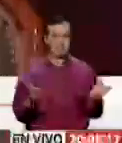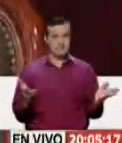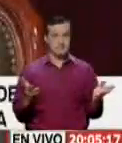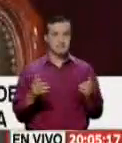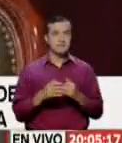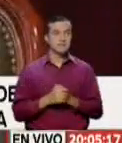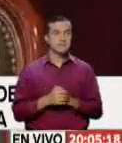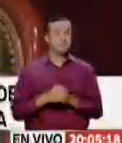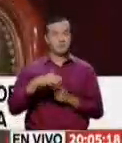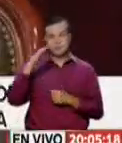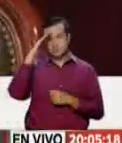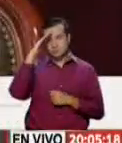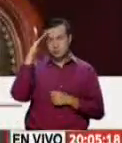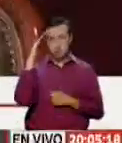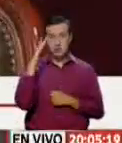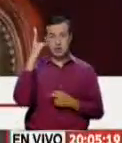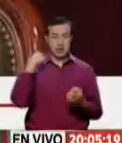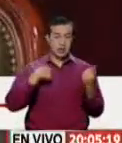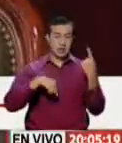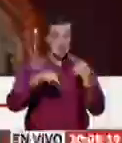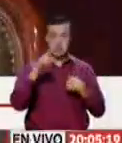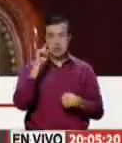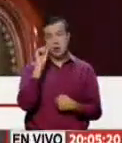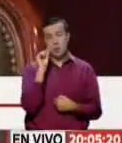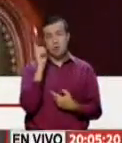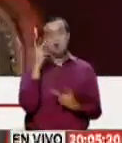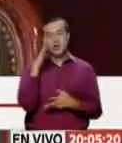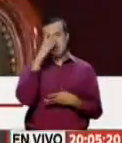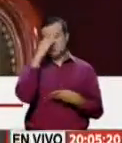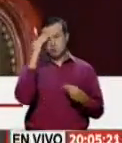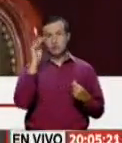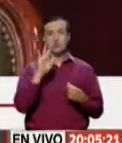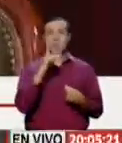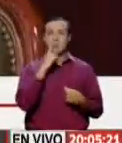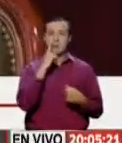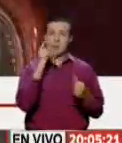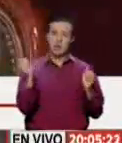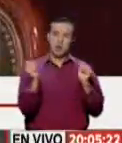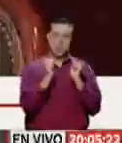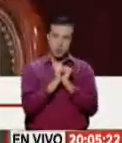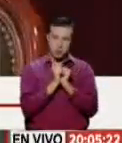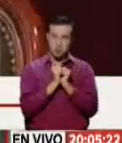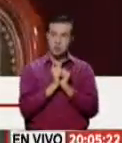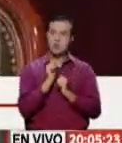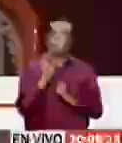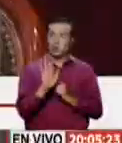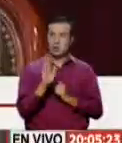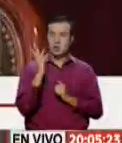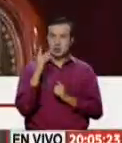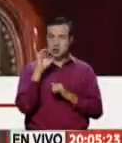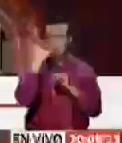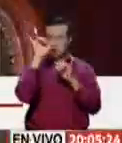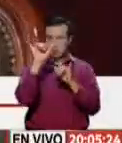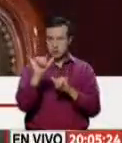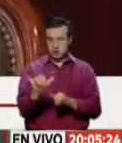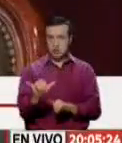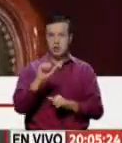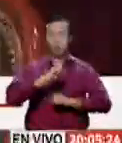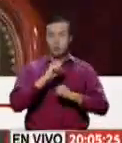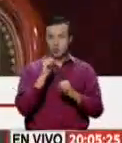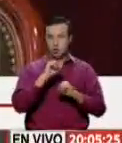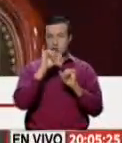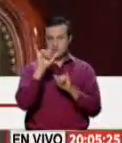La cadete que tenía heridas leves está ya acompañada de su padre, ella también se quedó en